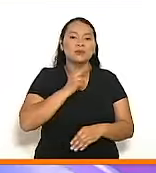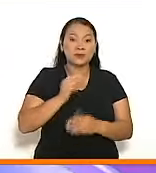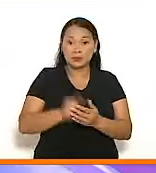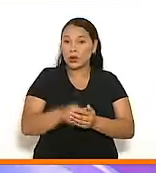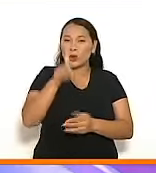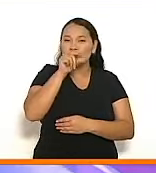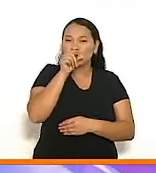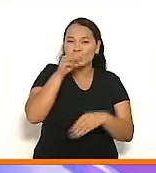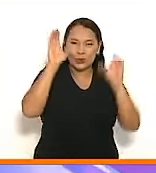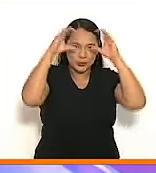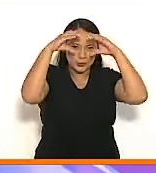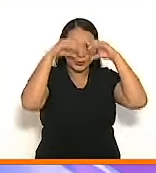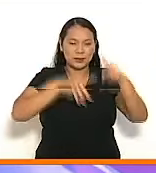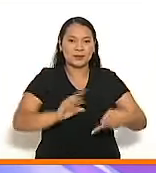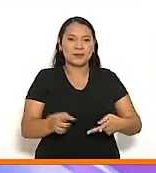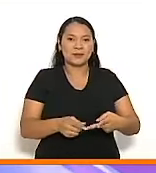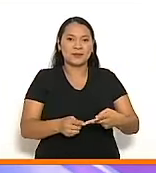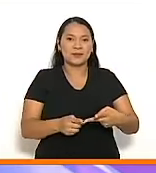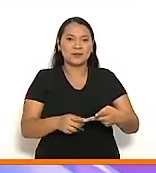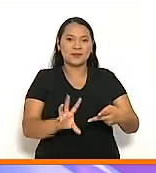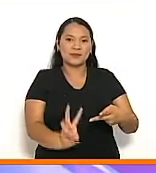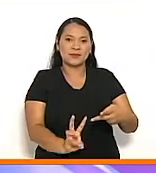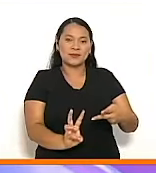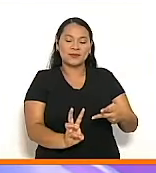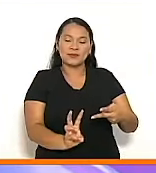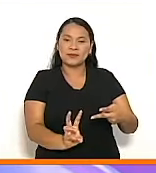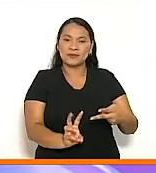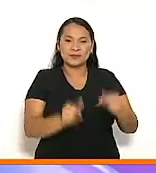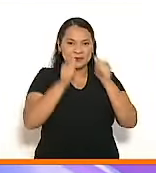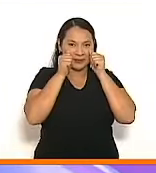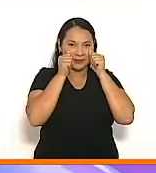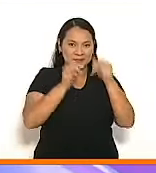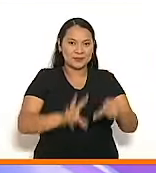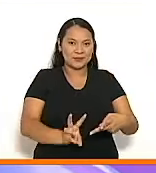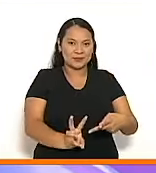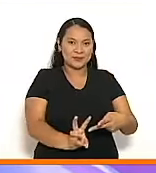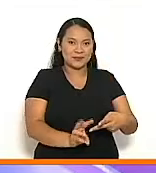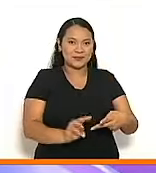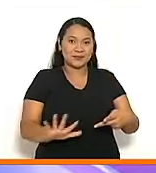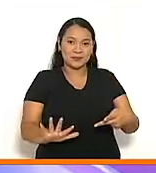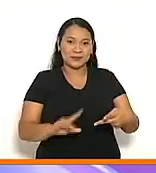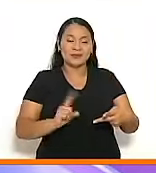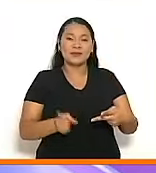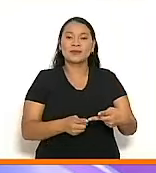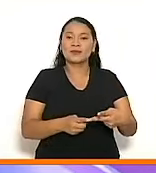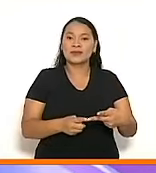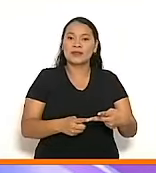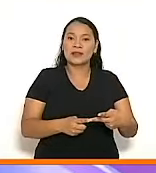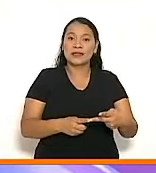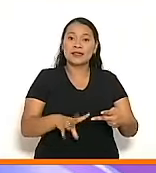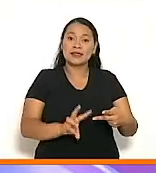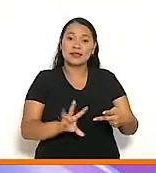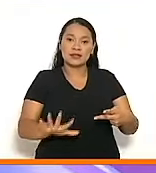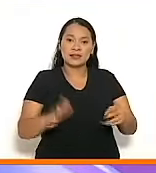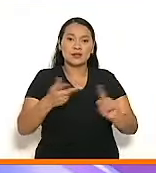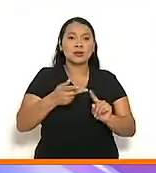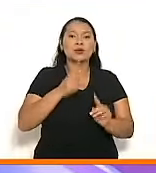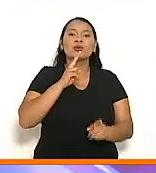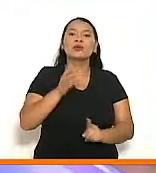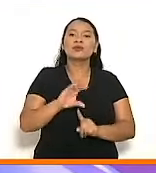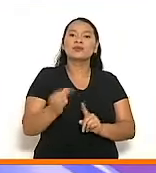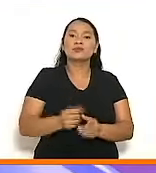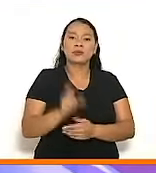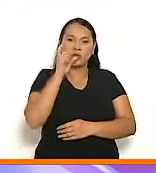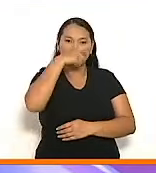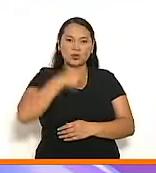dígito. 6, segundo dígito, atentos. 5, número ganador 65 con su catrachada perico. Con